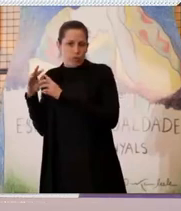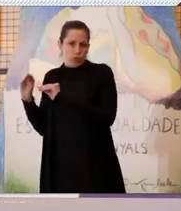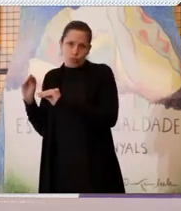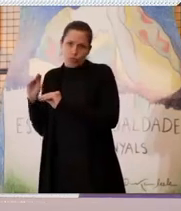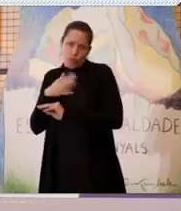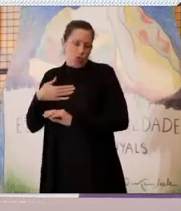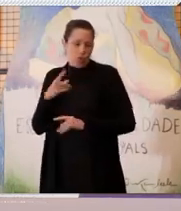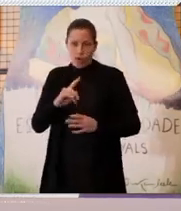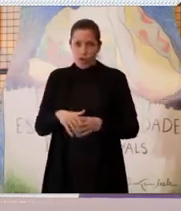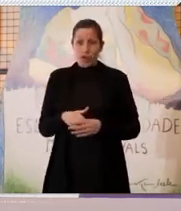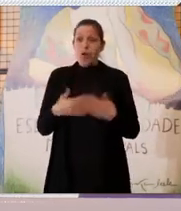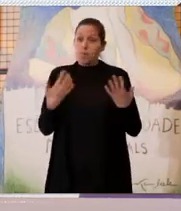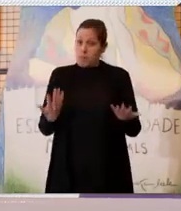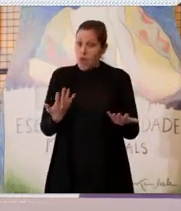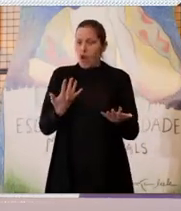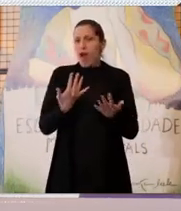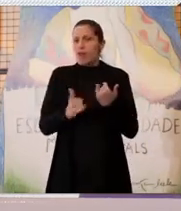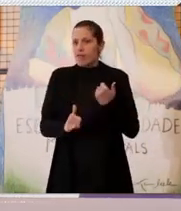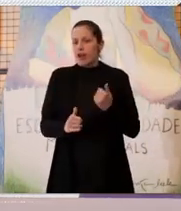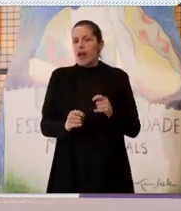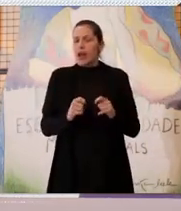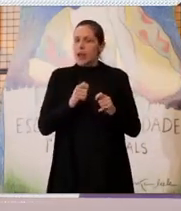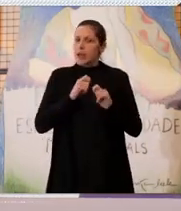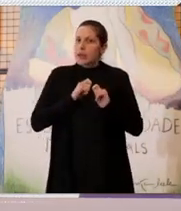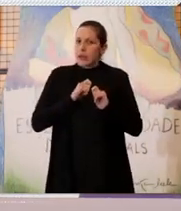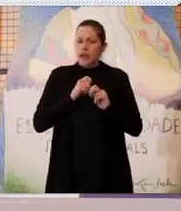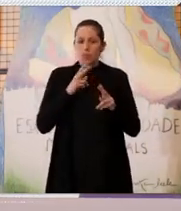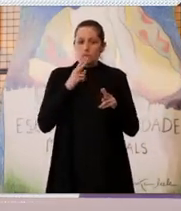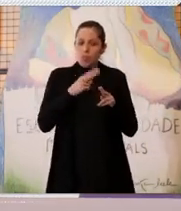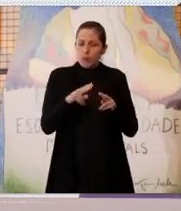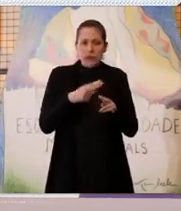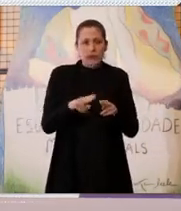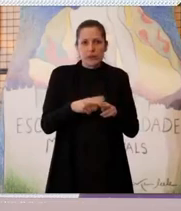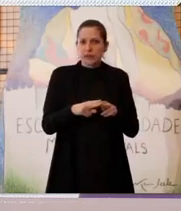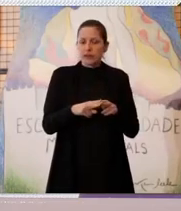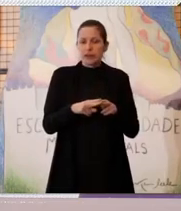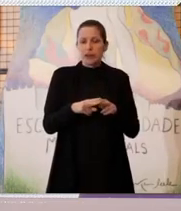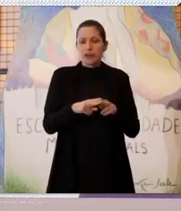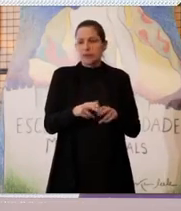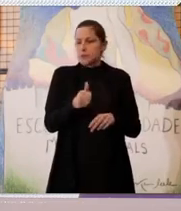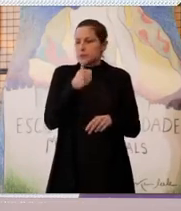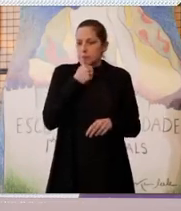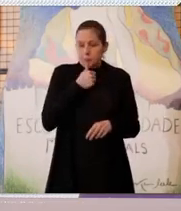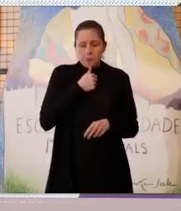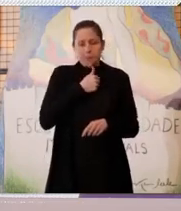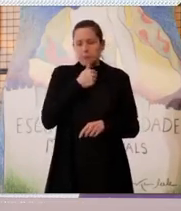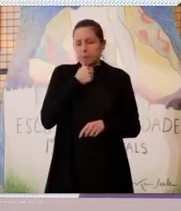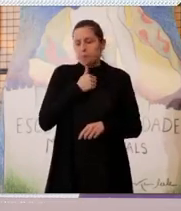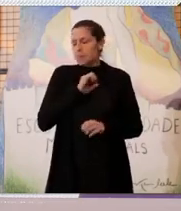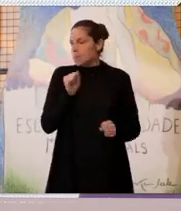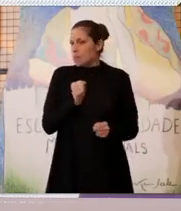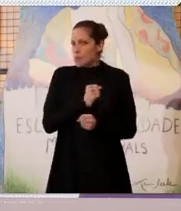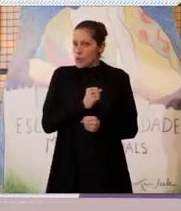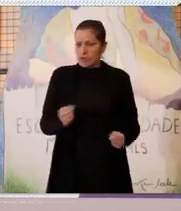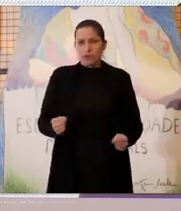política un lugar completamente inhabitable inhabitable que si quieren lo van a hacer Puede que no usen esas